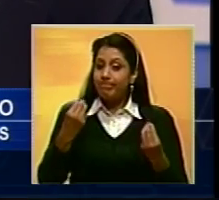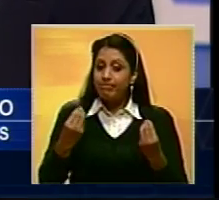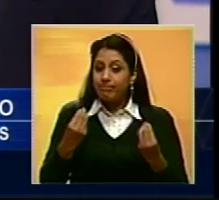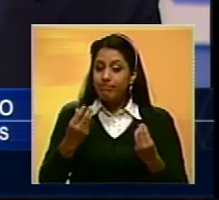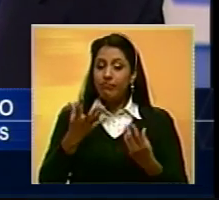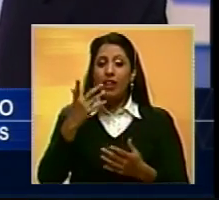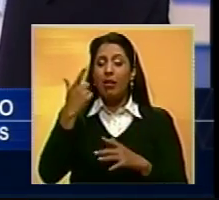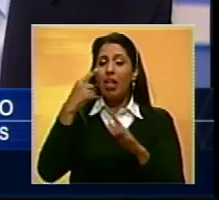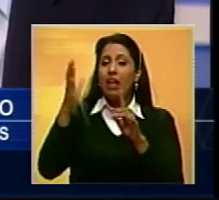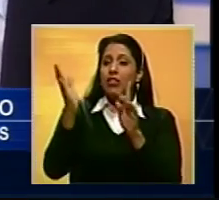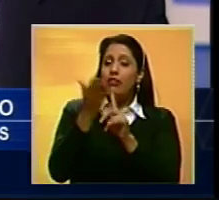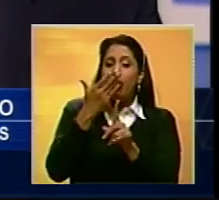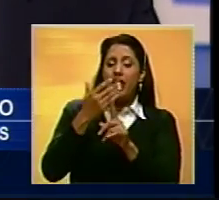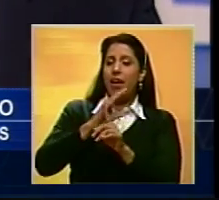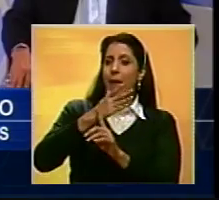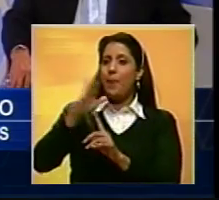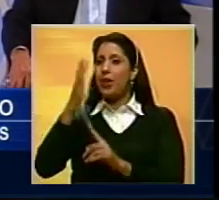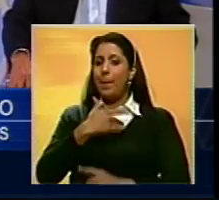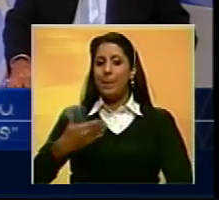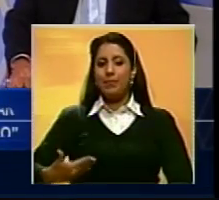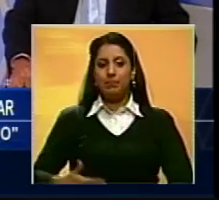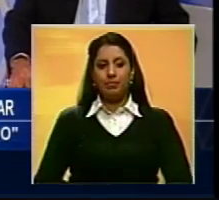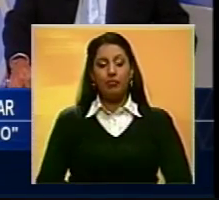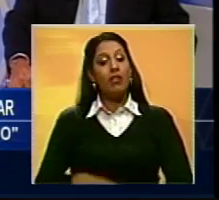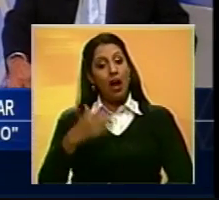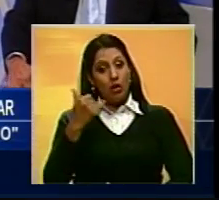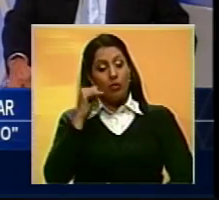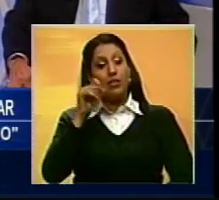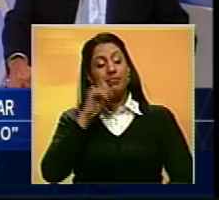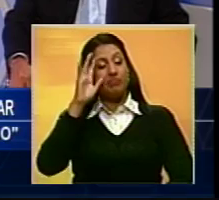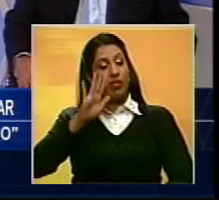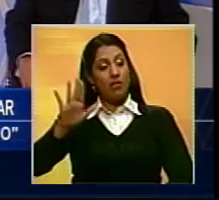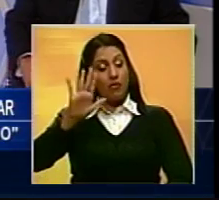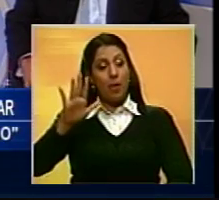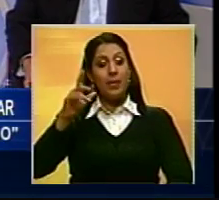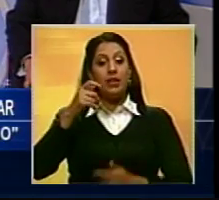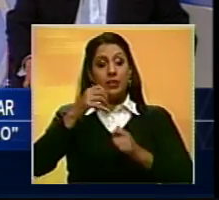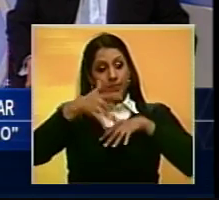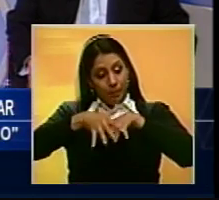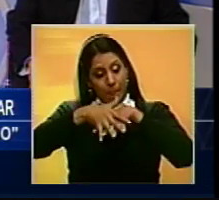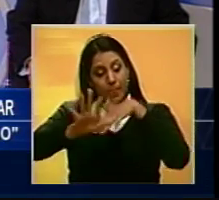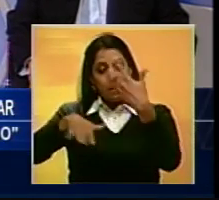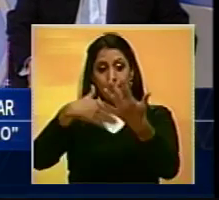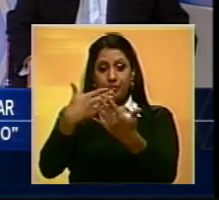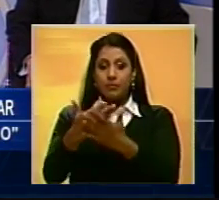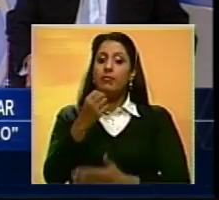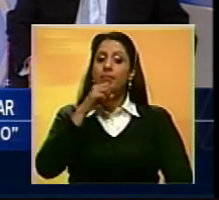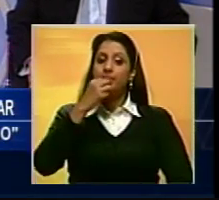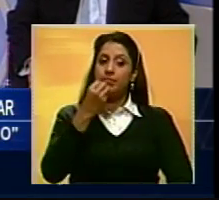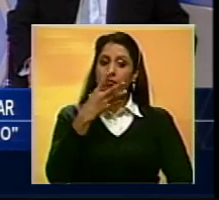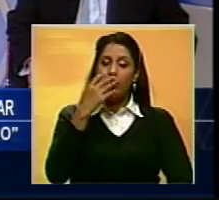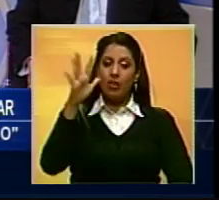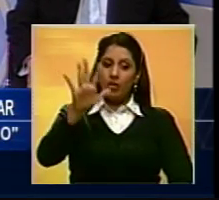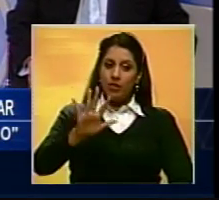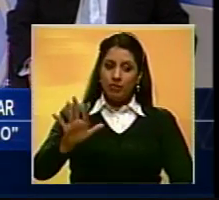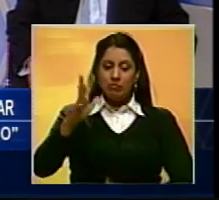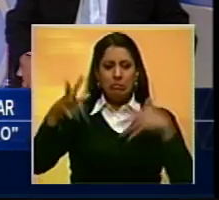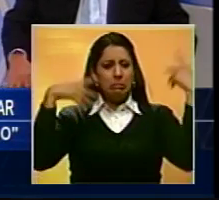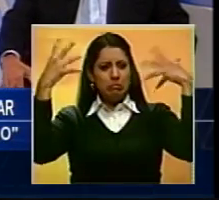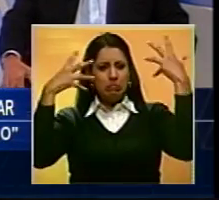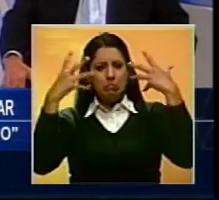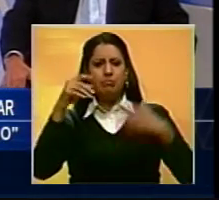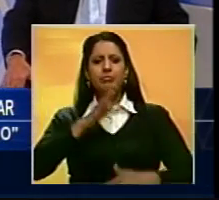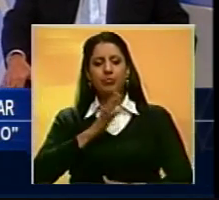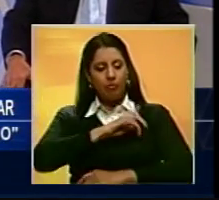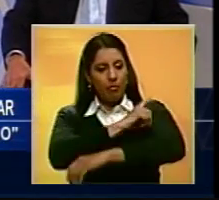quitarle la legitimidad a un presidente. García Carneiro considera que el marchar hasta el Palacio de Miraflores es una medida desesperada por